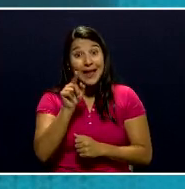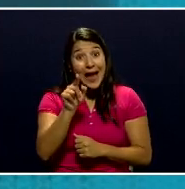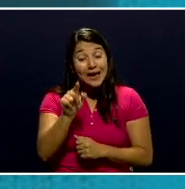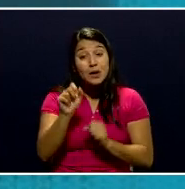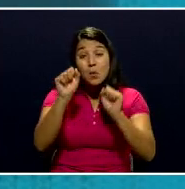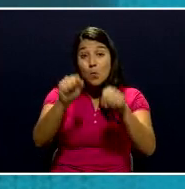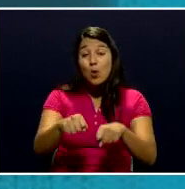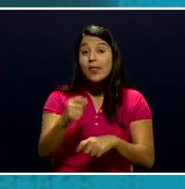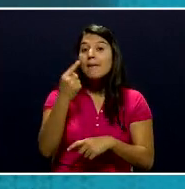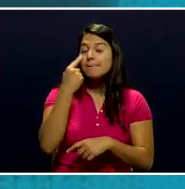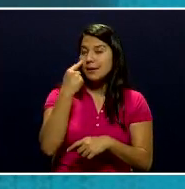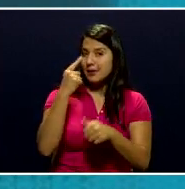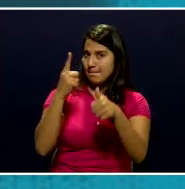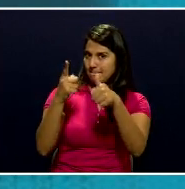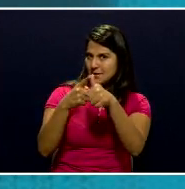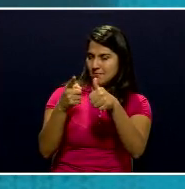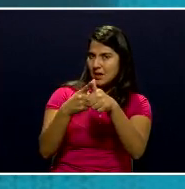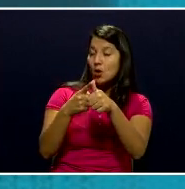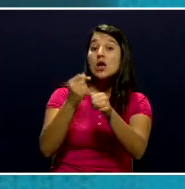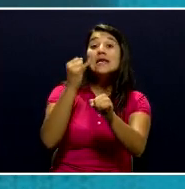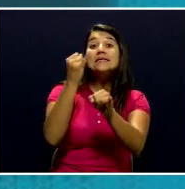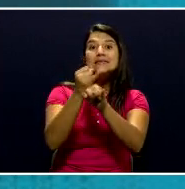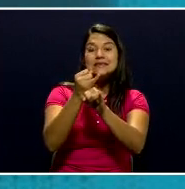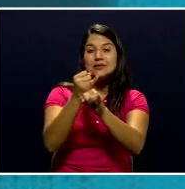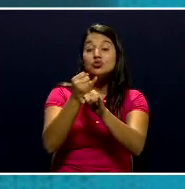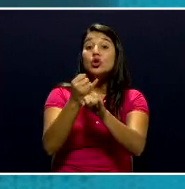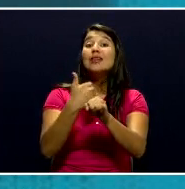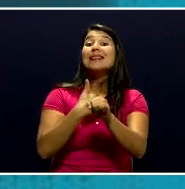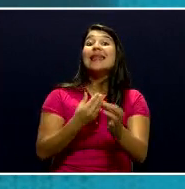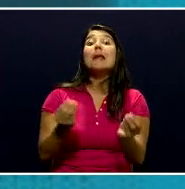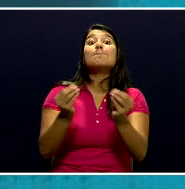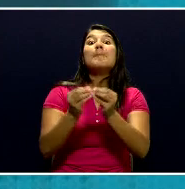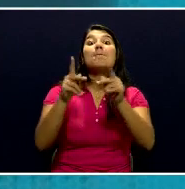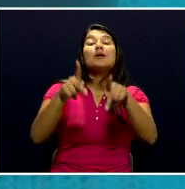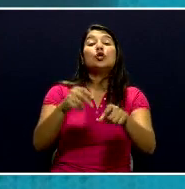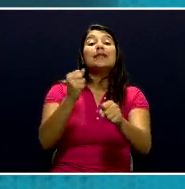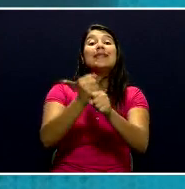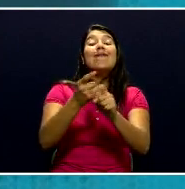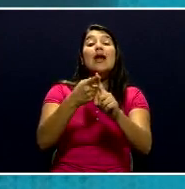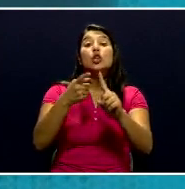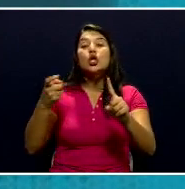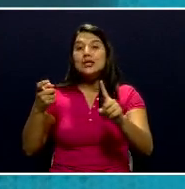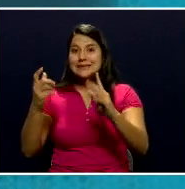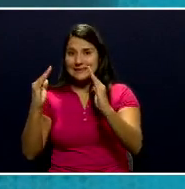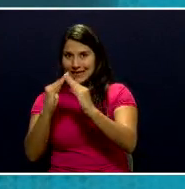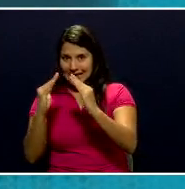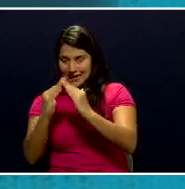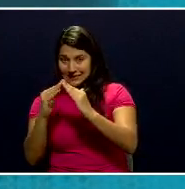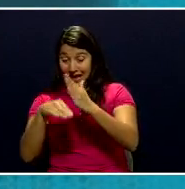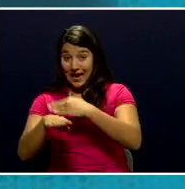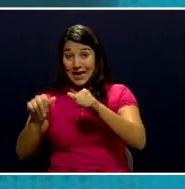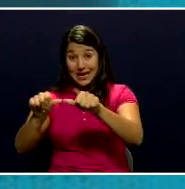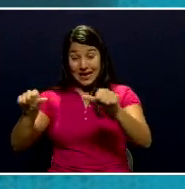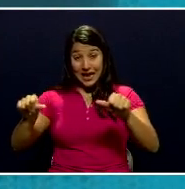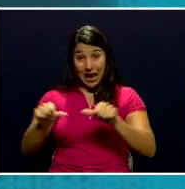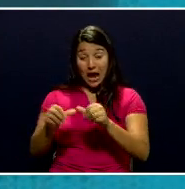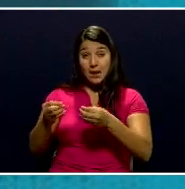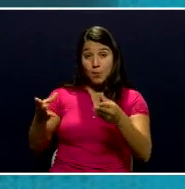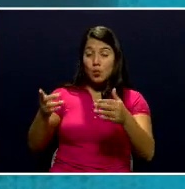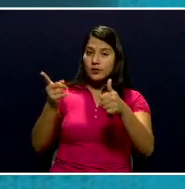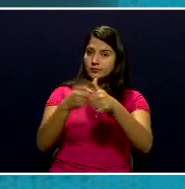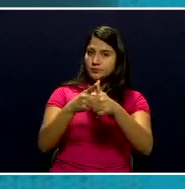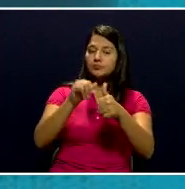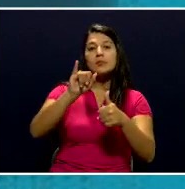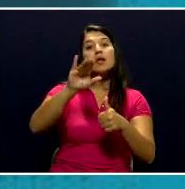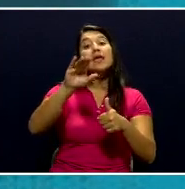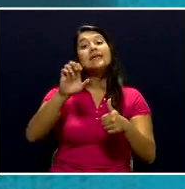podemos observar primeramente las instituciones que más reportan teletrabajadores en el sector público. Hablamos del Instituto Costarricense de